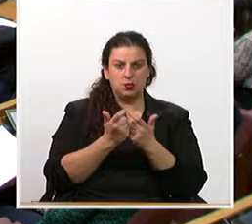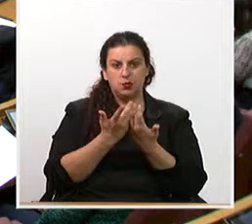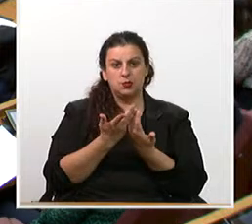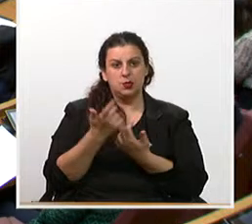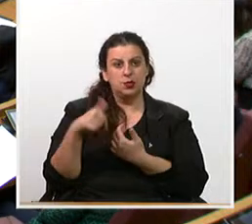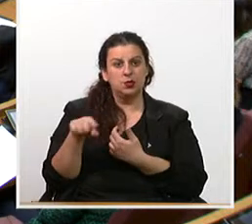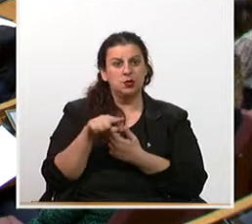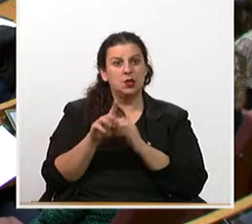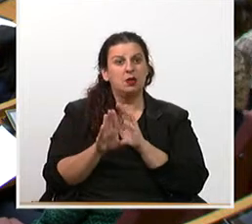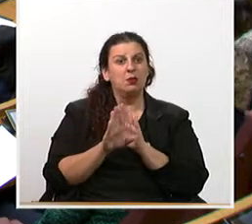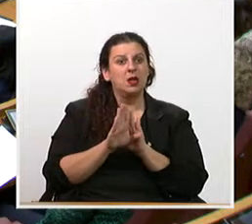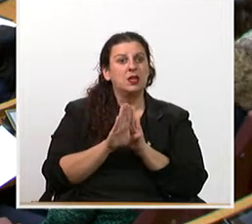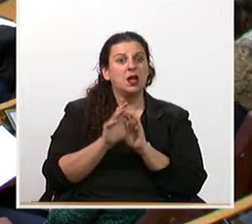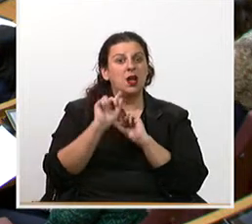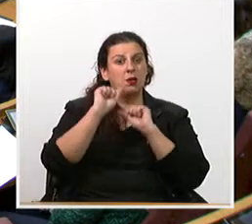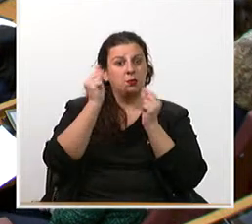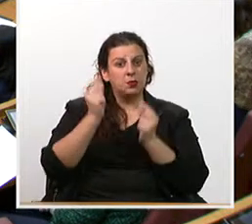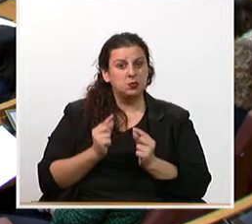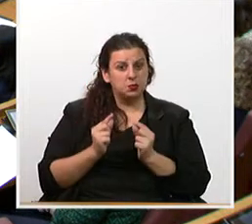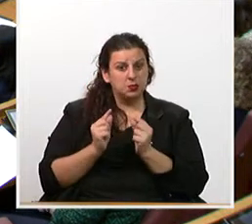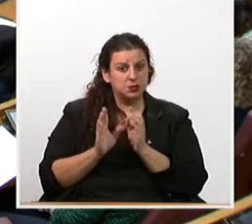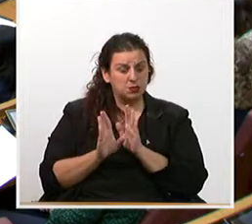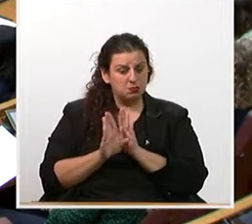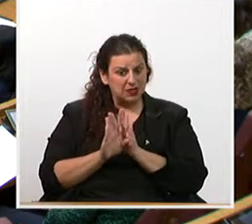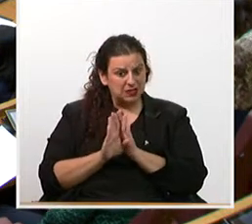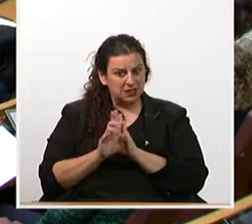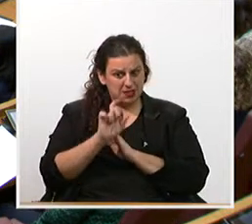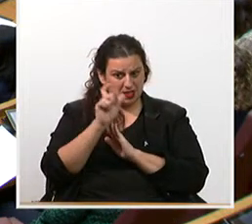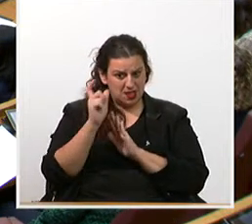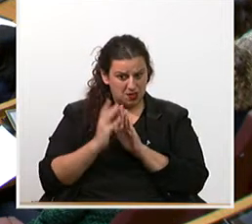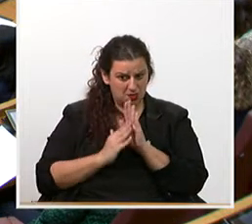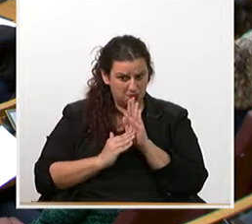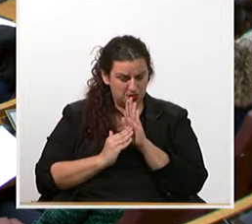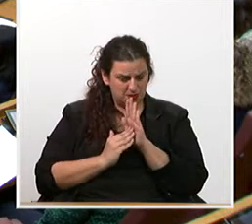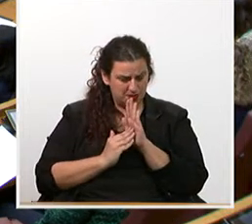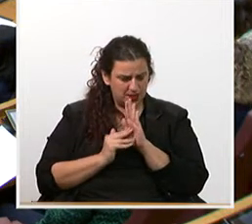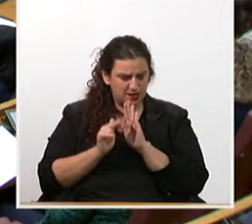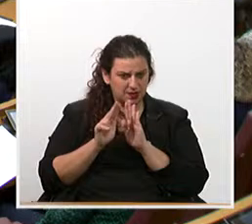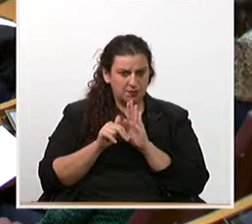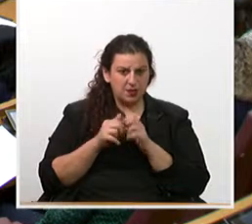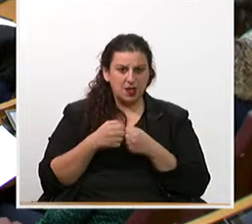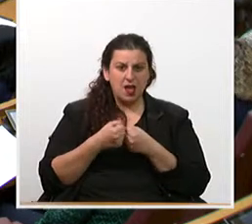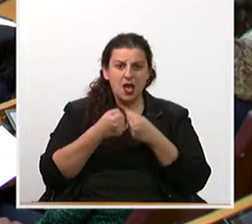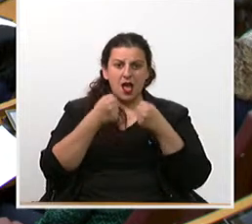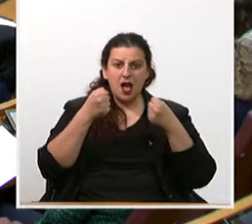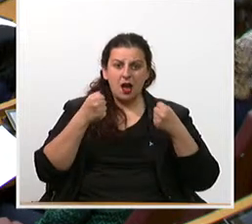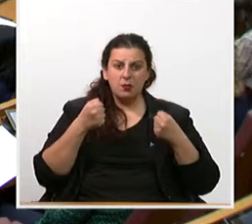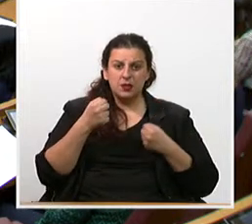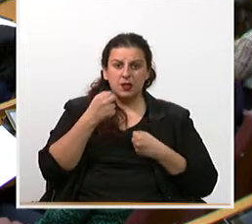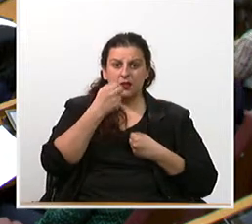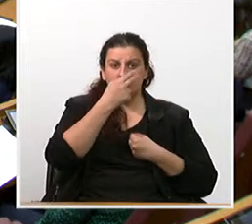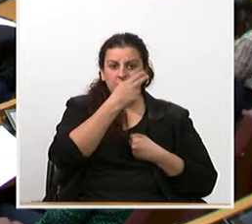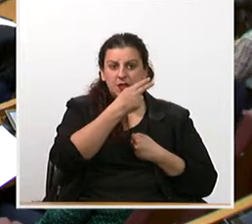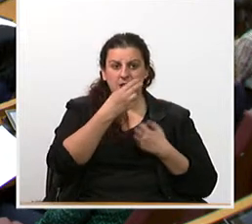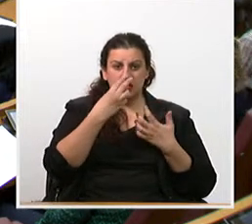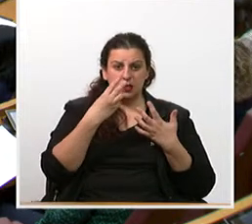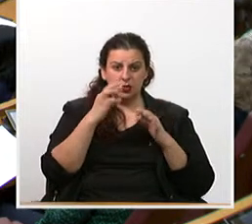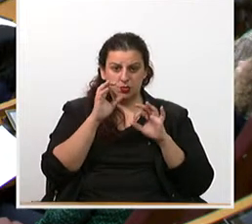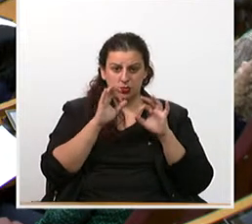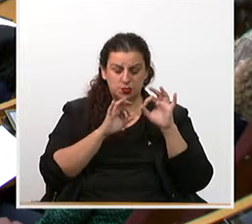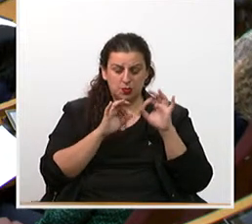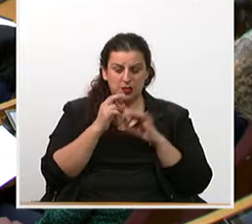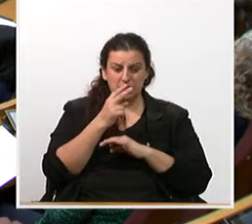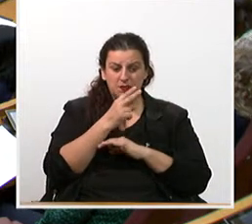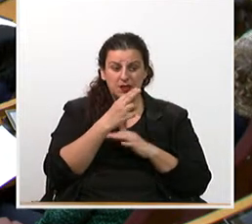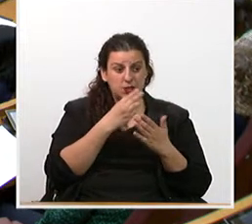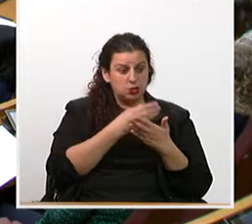no solo mantenemos la dotación presupuestaria que apuerta nuestra comunidad sino que la hemos aumentado un 28 por de 28 millones